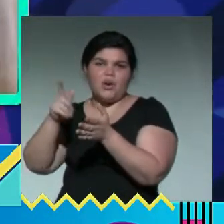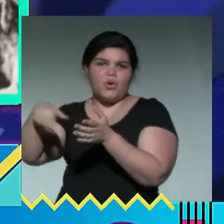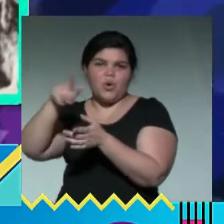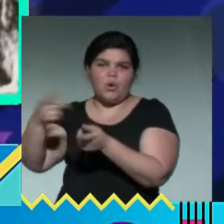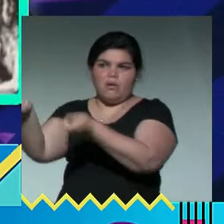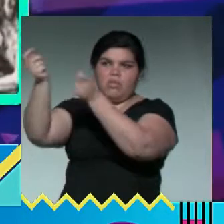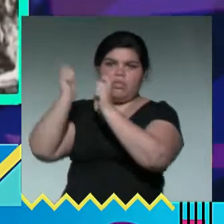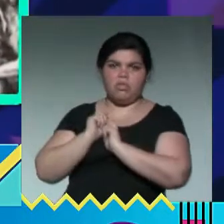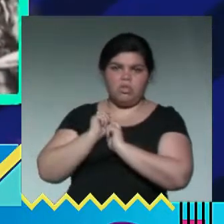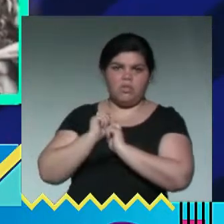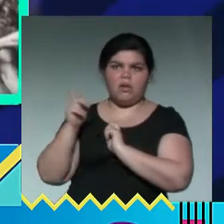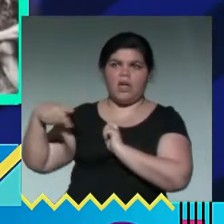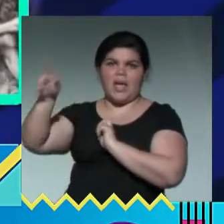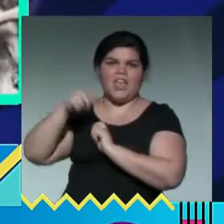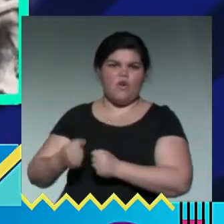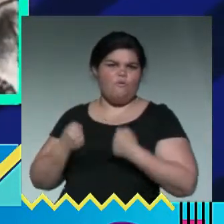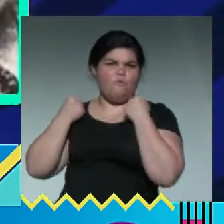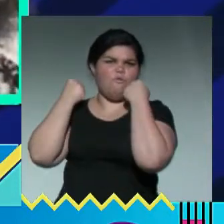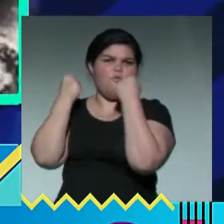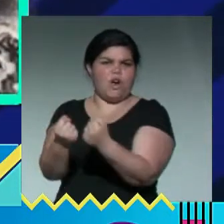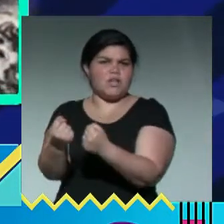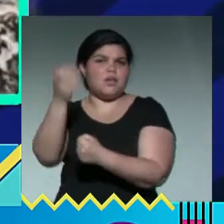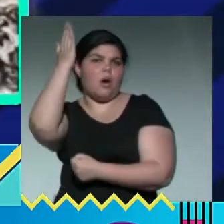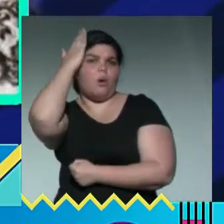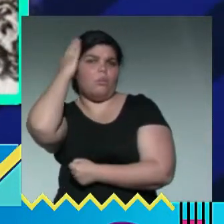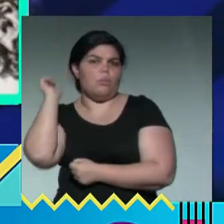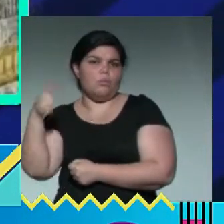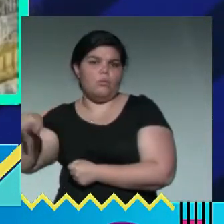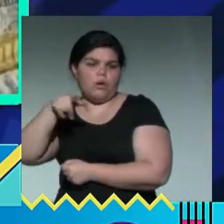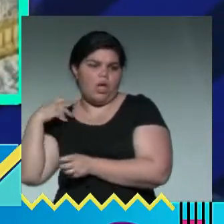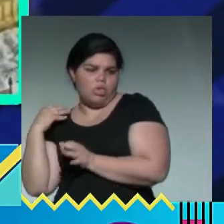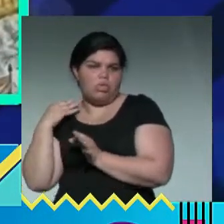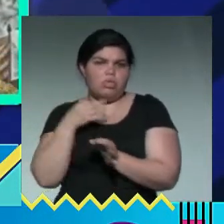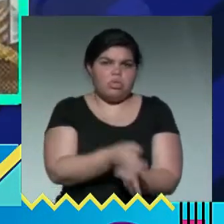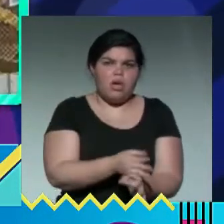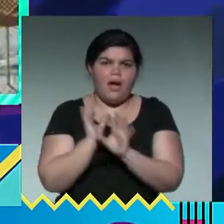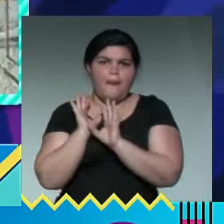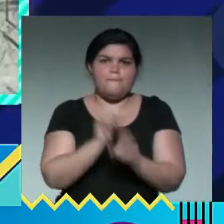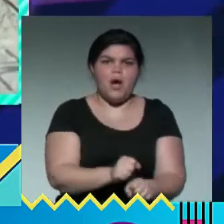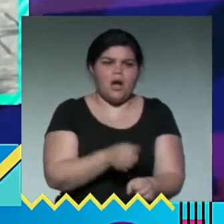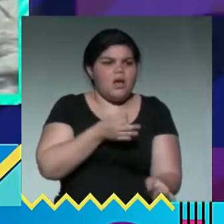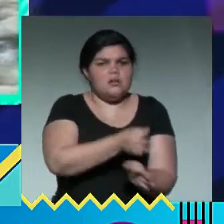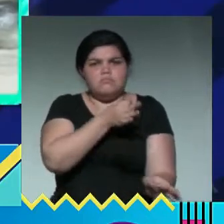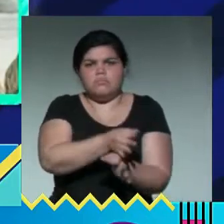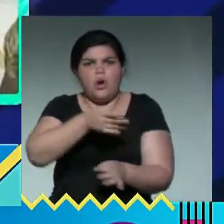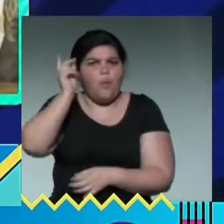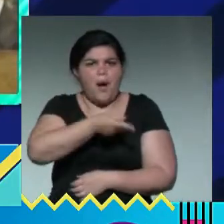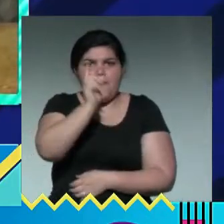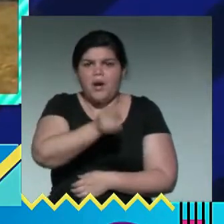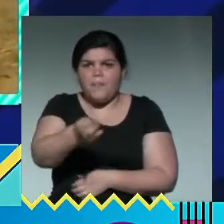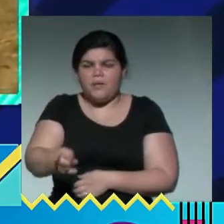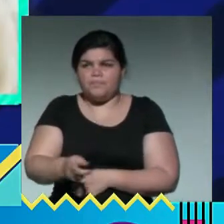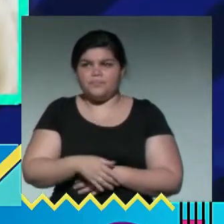España tuvo una enorme fuerza cultural, independientemente de que uno pueda o no estar de acuerdo con todo lo que significó, lo